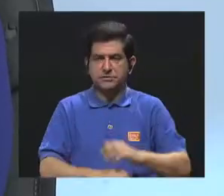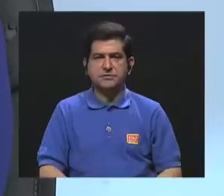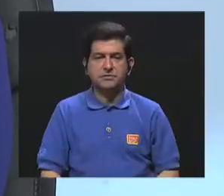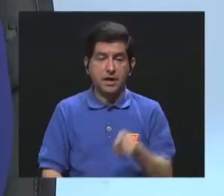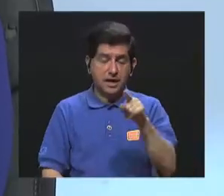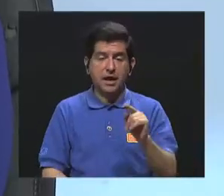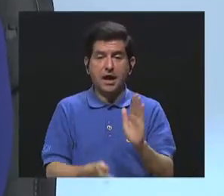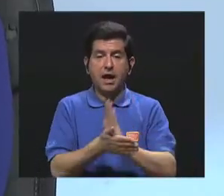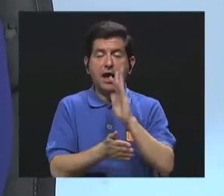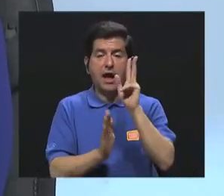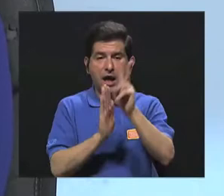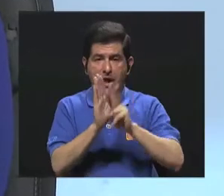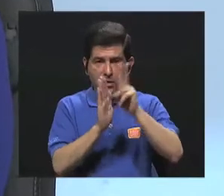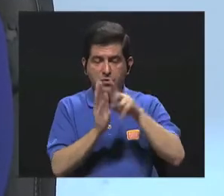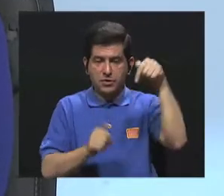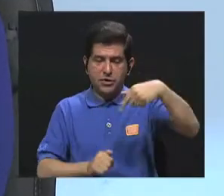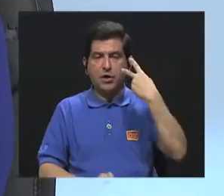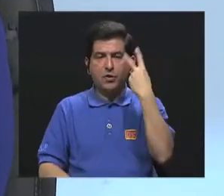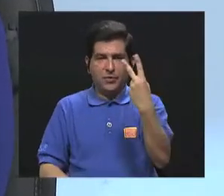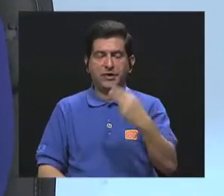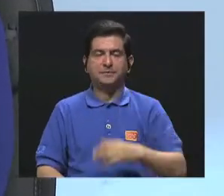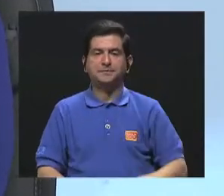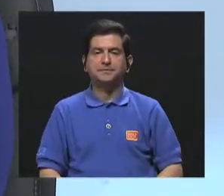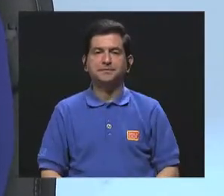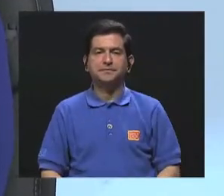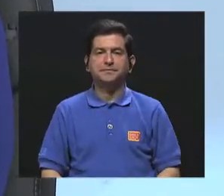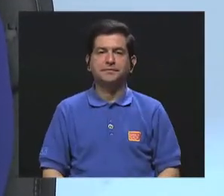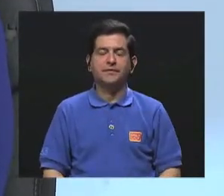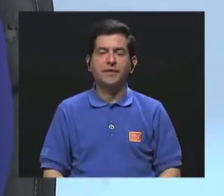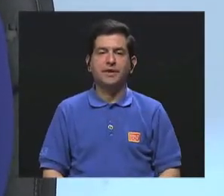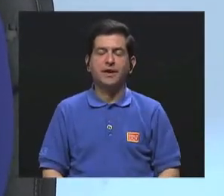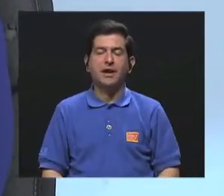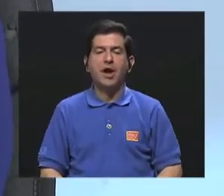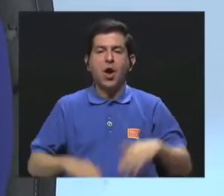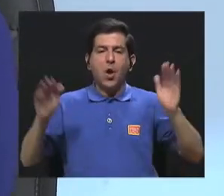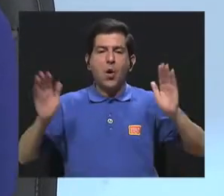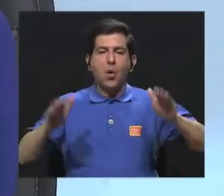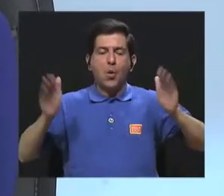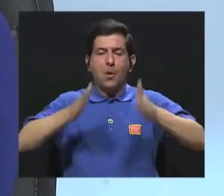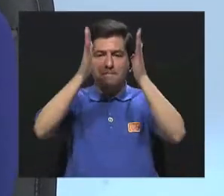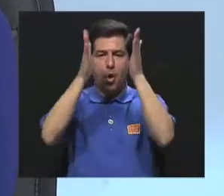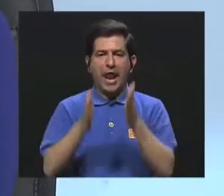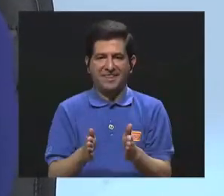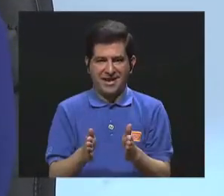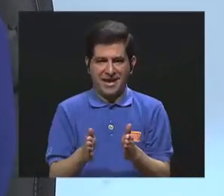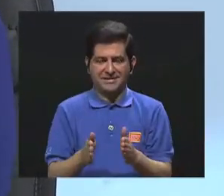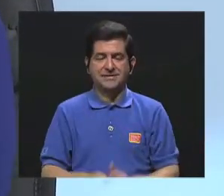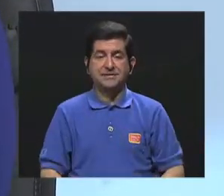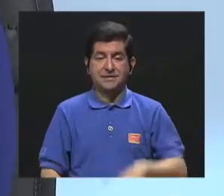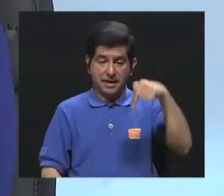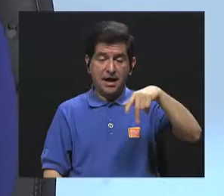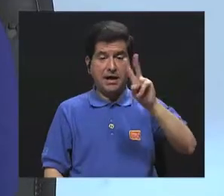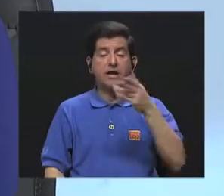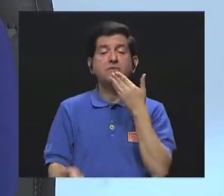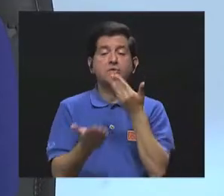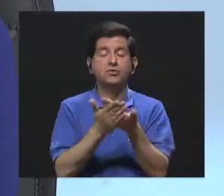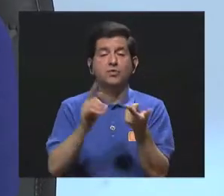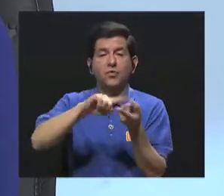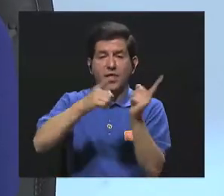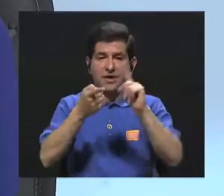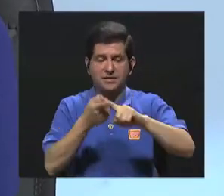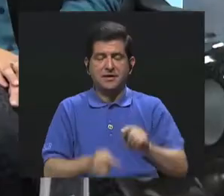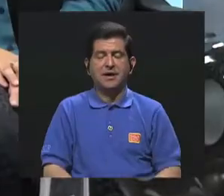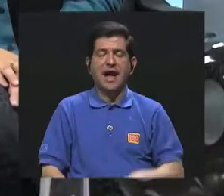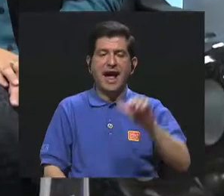el documental que vamos a presentar hoy. Así es. Los Volátiles. Los Volátiles. Y para eso tenemos aquí a dos buenas amigas,